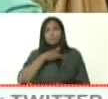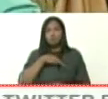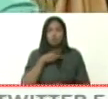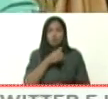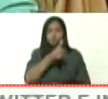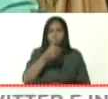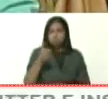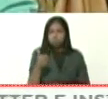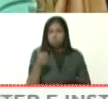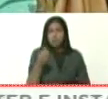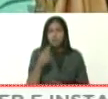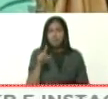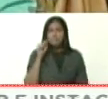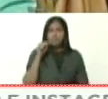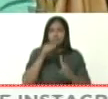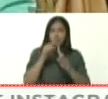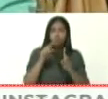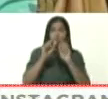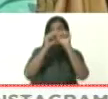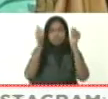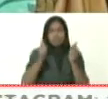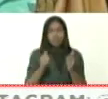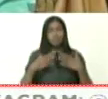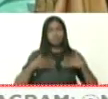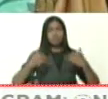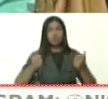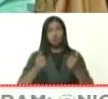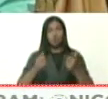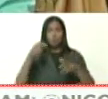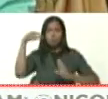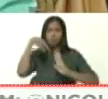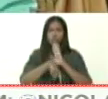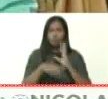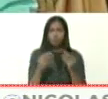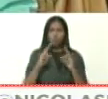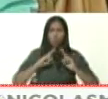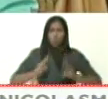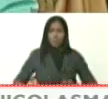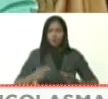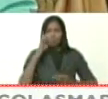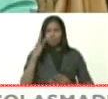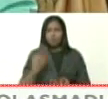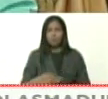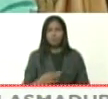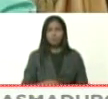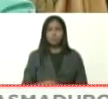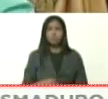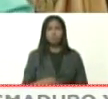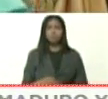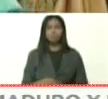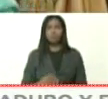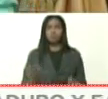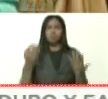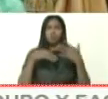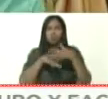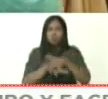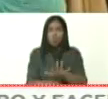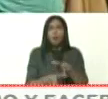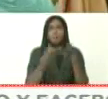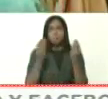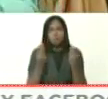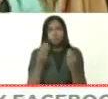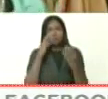misiones, y específicamente un sistema de salud profundamente humano, profundamente incluyente,